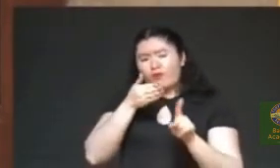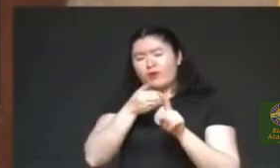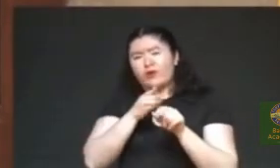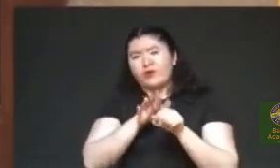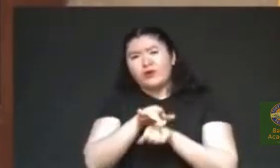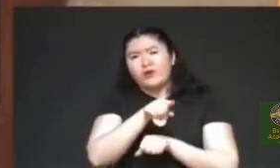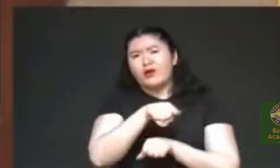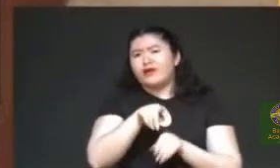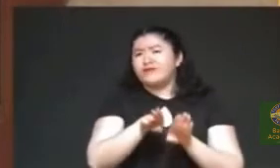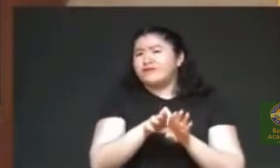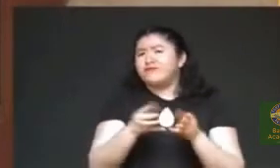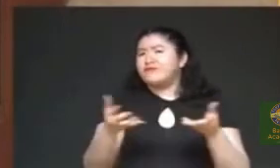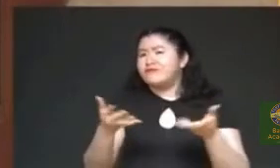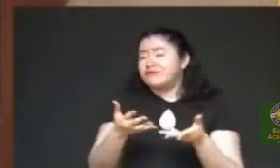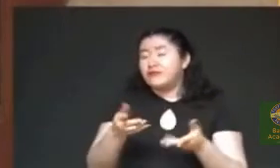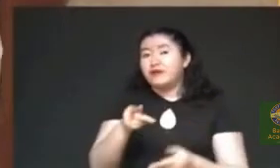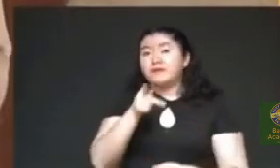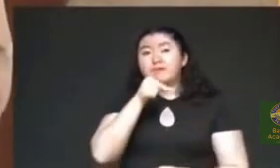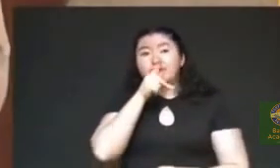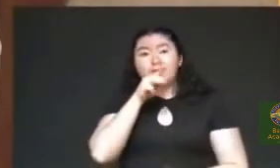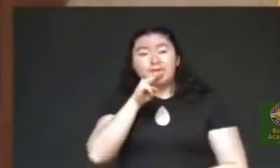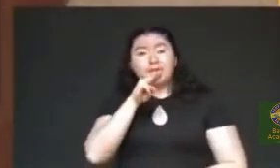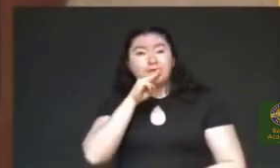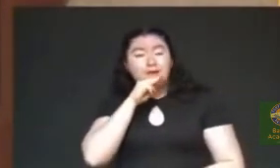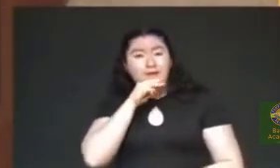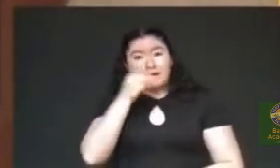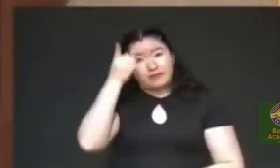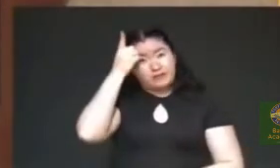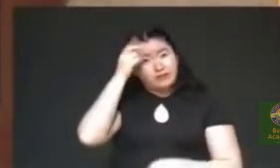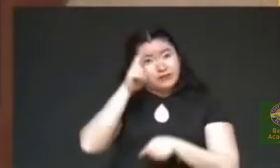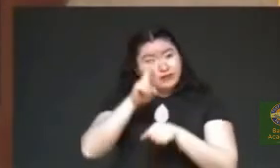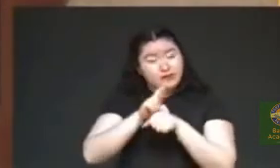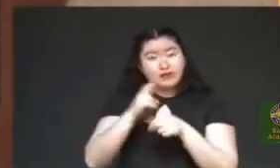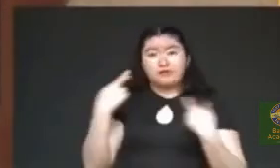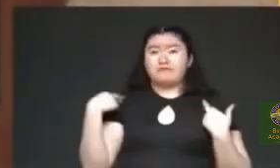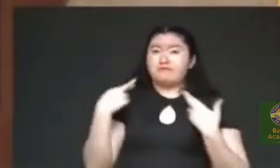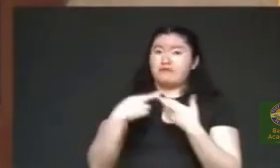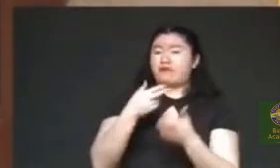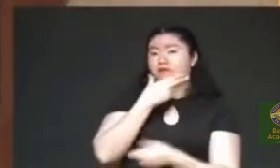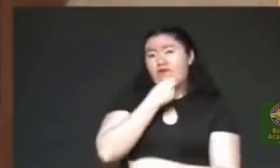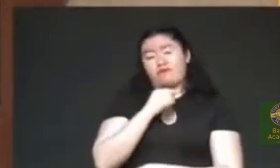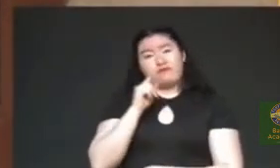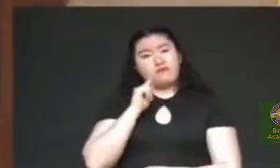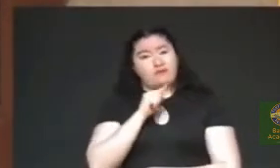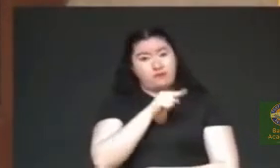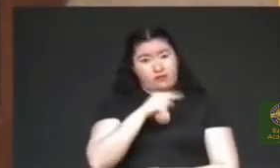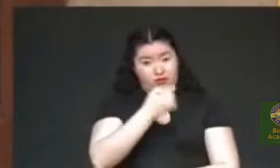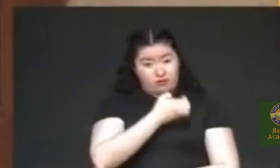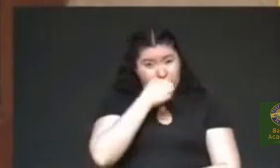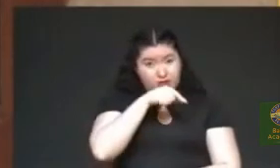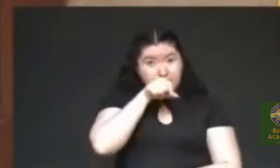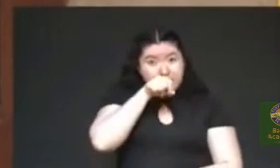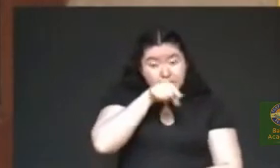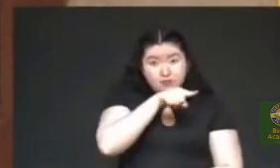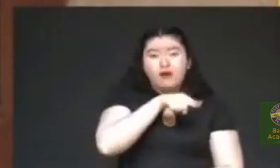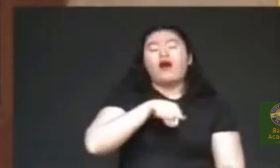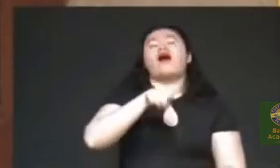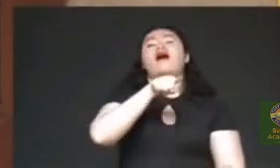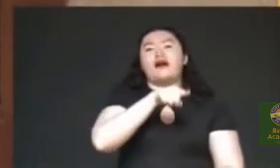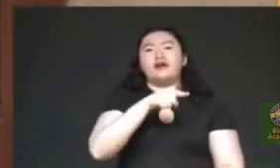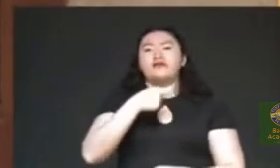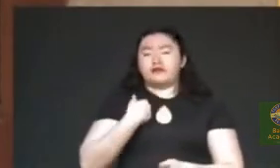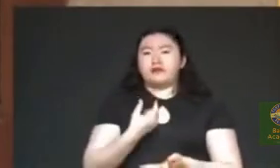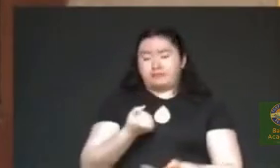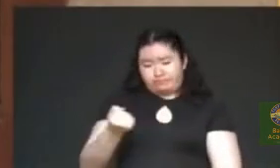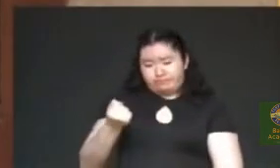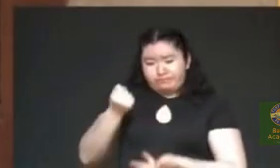padres, madres de familia y de las autoridades y de los maestros y maestras de las escuelas, se les entrega el recurso, ellos